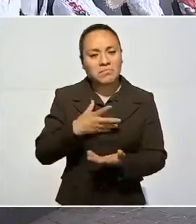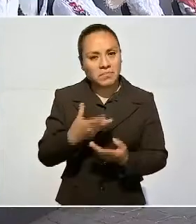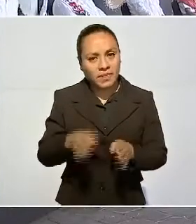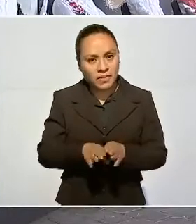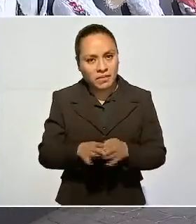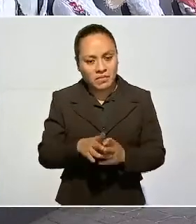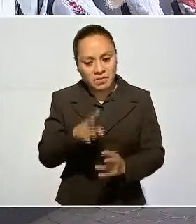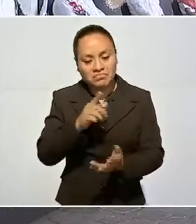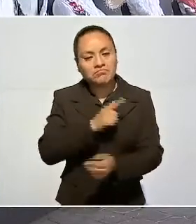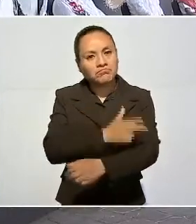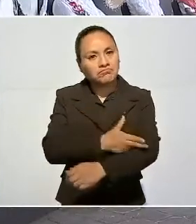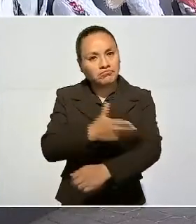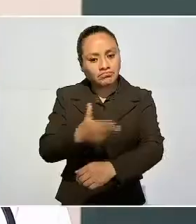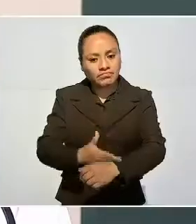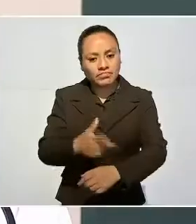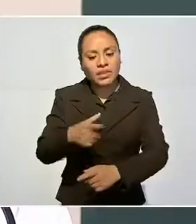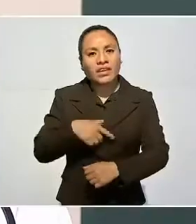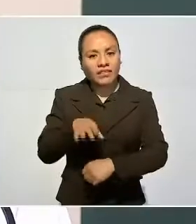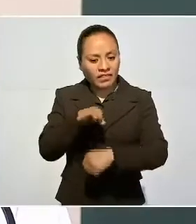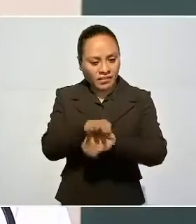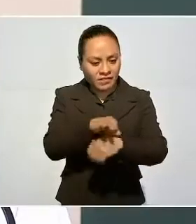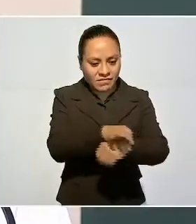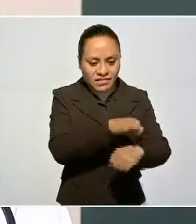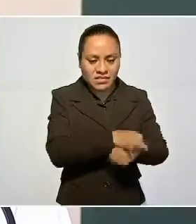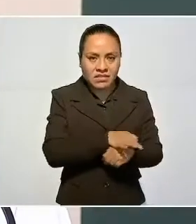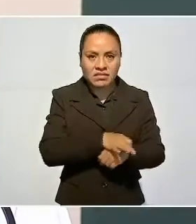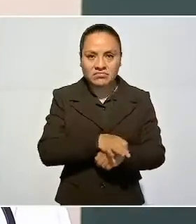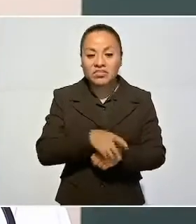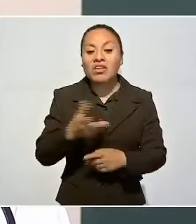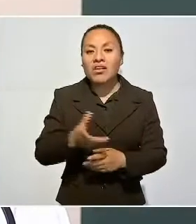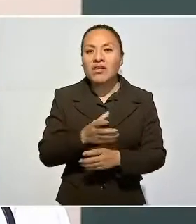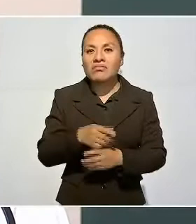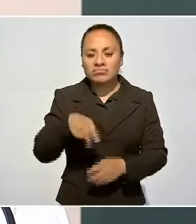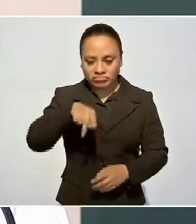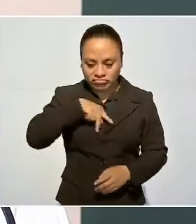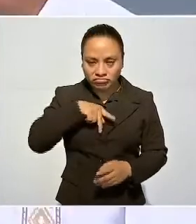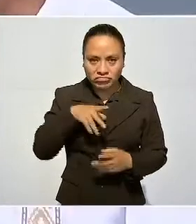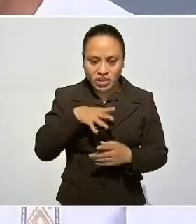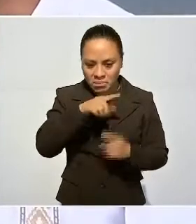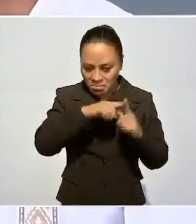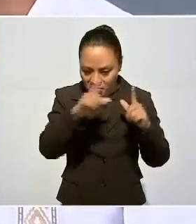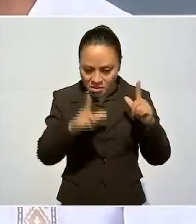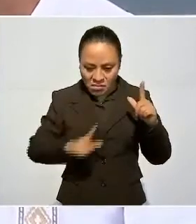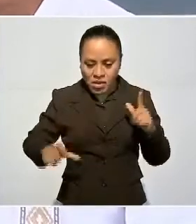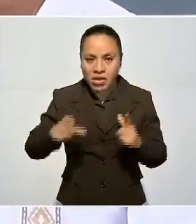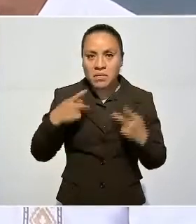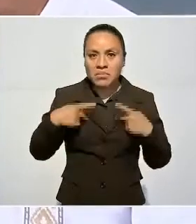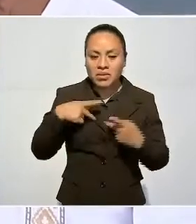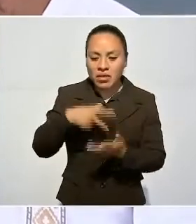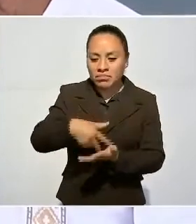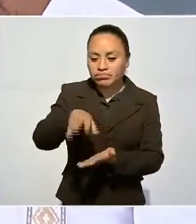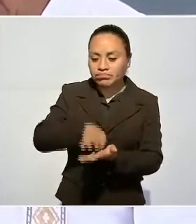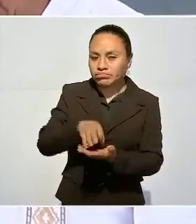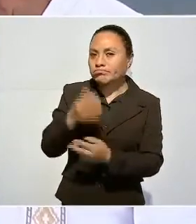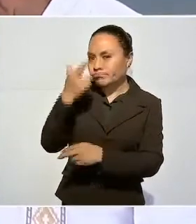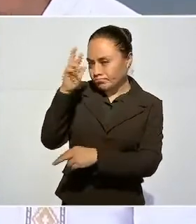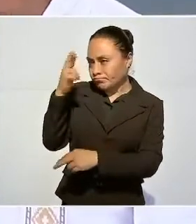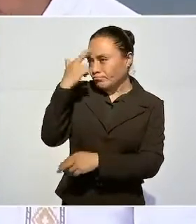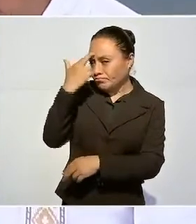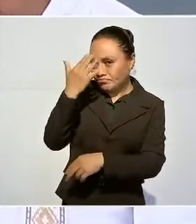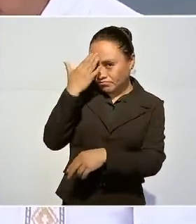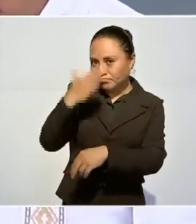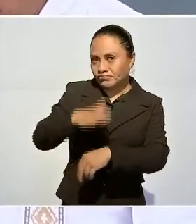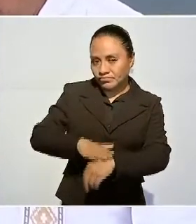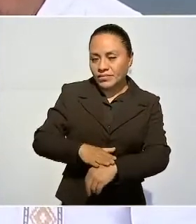se necesita para poder defender lo nuestro, y estos como valores íntegros de nuestros héroes patrios. La